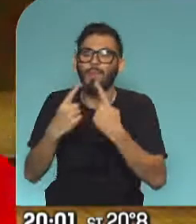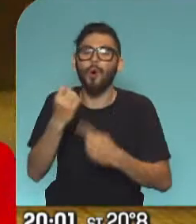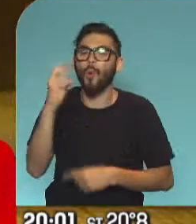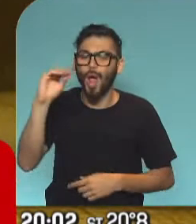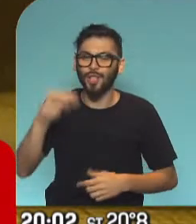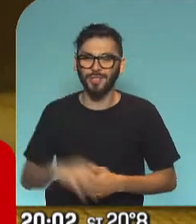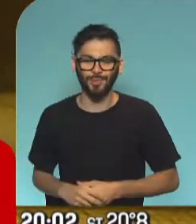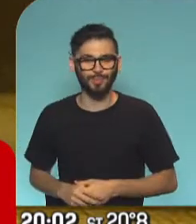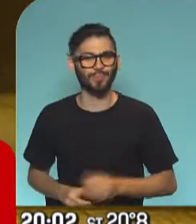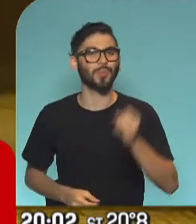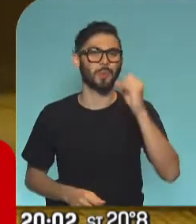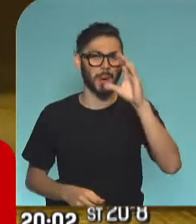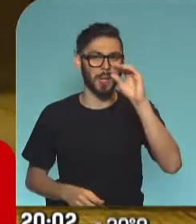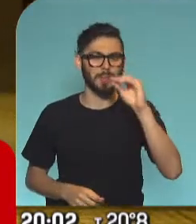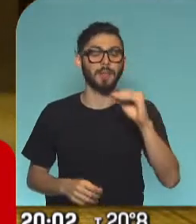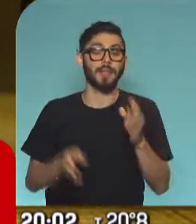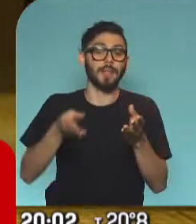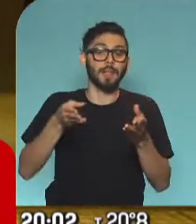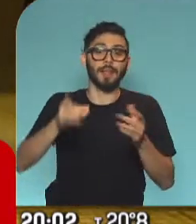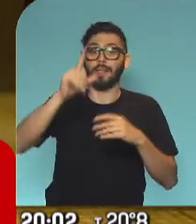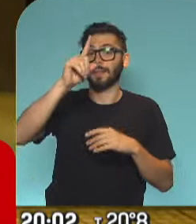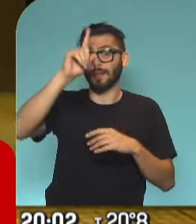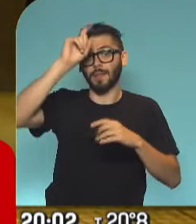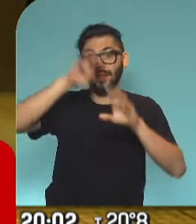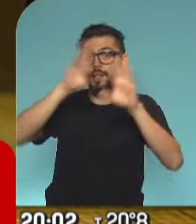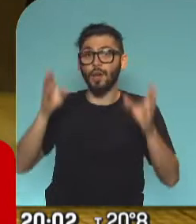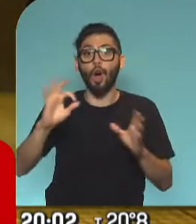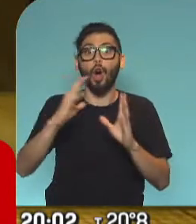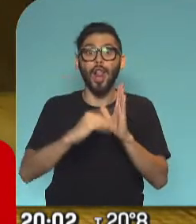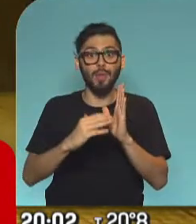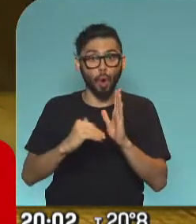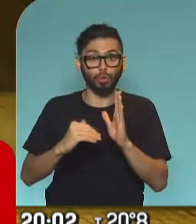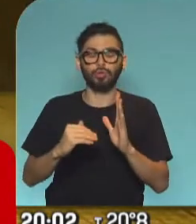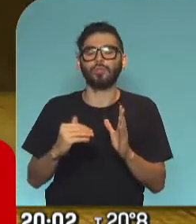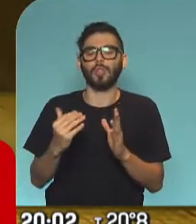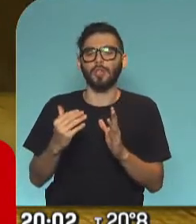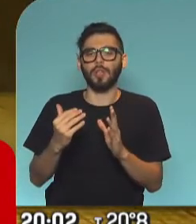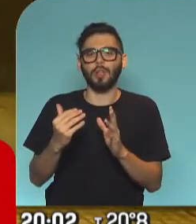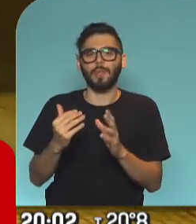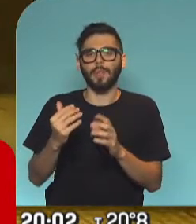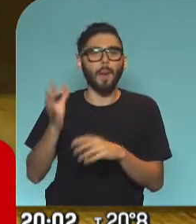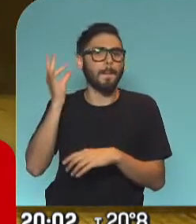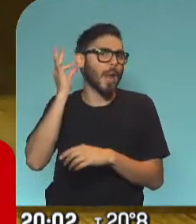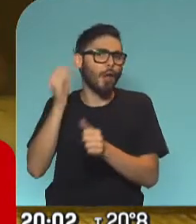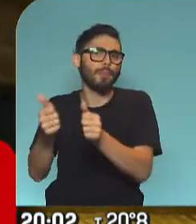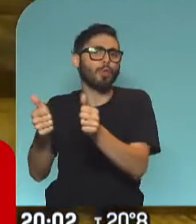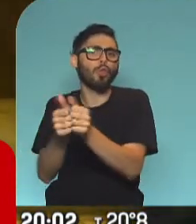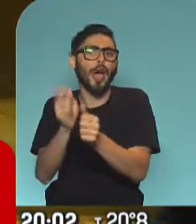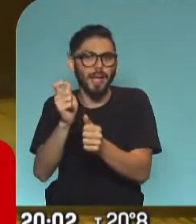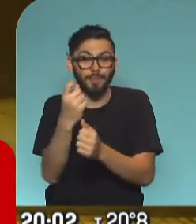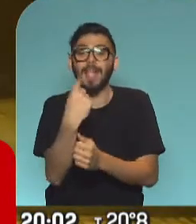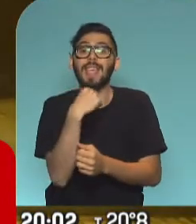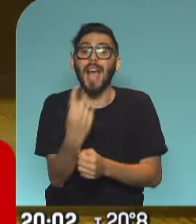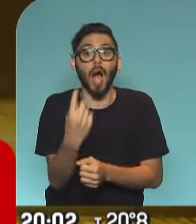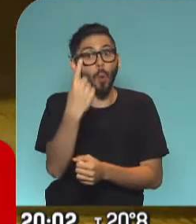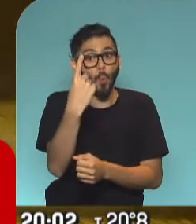¿Cómo te va, Ariel? Muy buenas noches. Estamos aquí en la clínica Olivos. ¿Quién está acompañando a Diego Armando Maradona? Una de sus hijas.